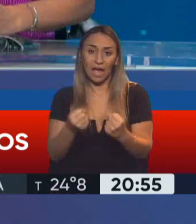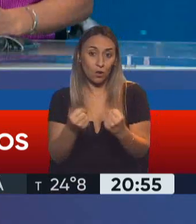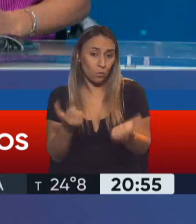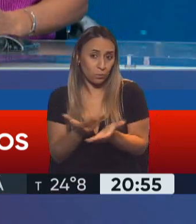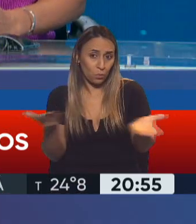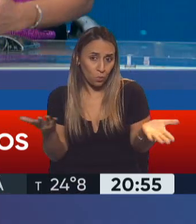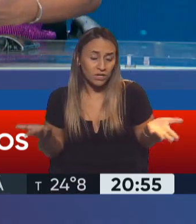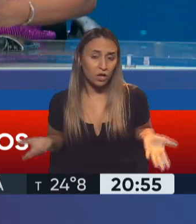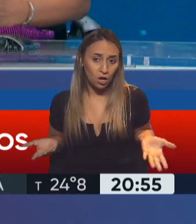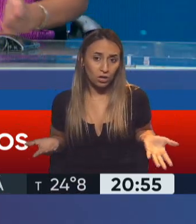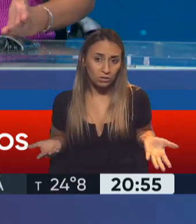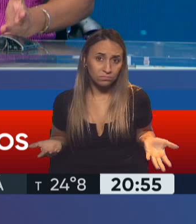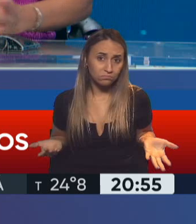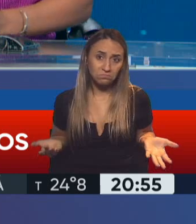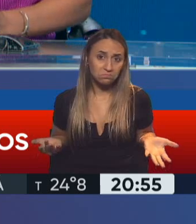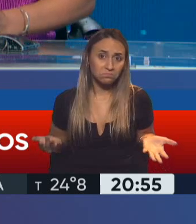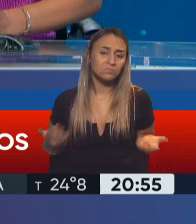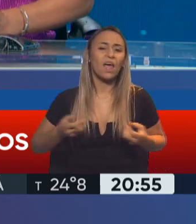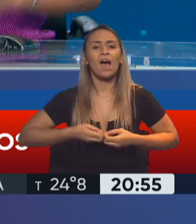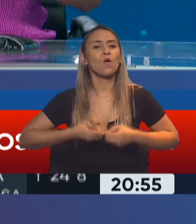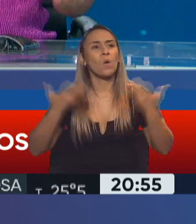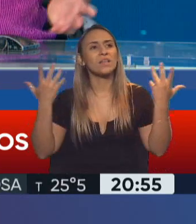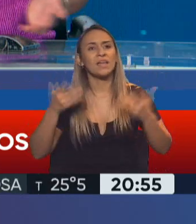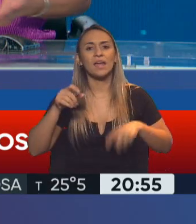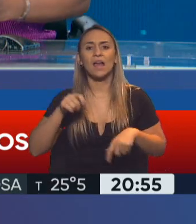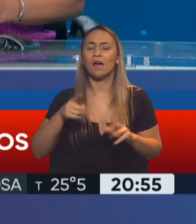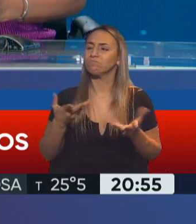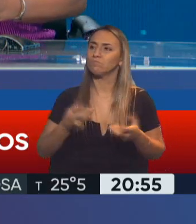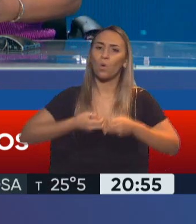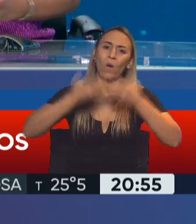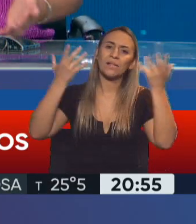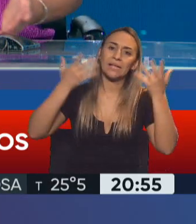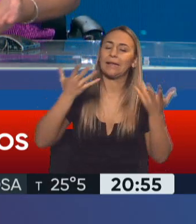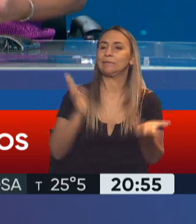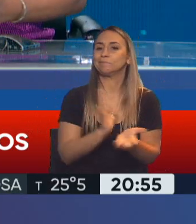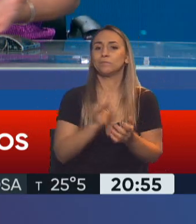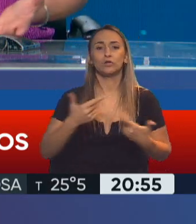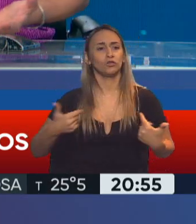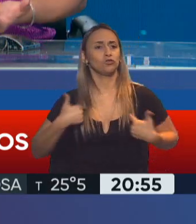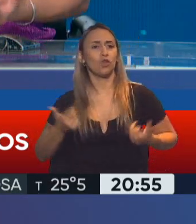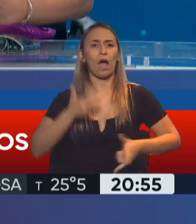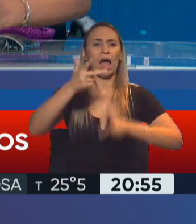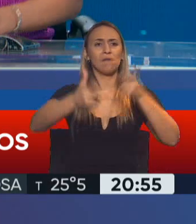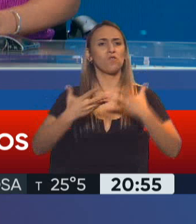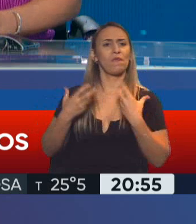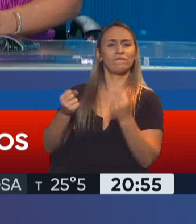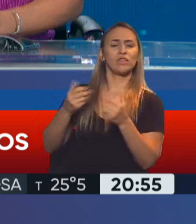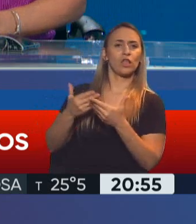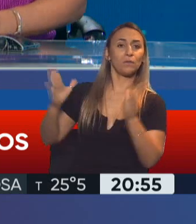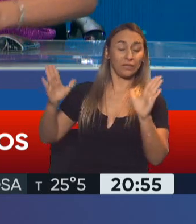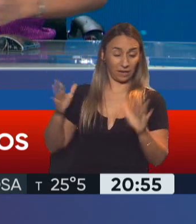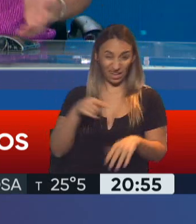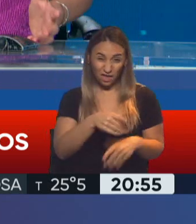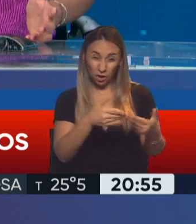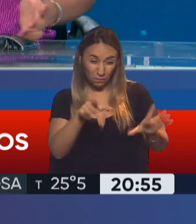bien colectivo y que no puede cualquiera arrogarse en nombre de la libertad que no es eso la libertad claramente tener la